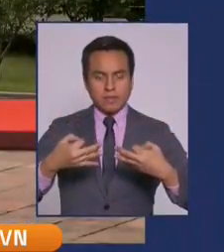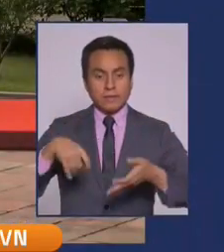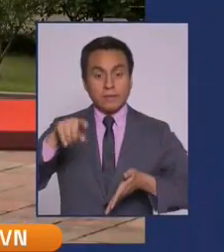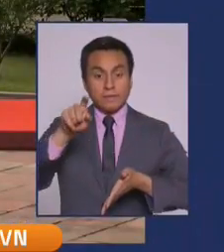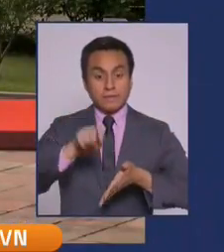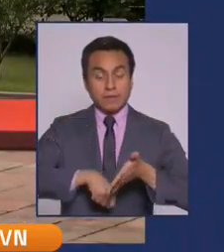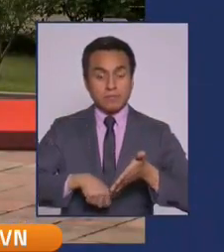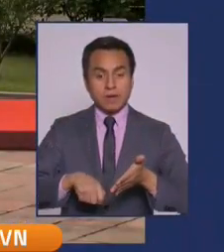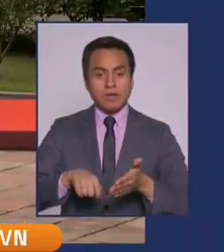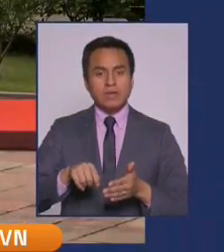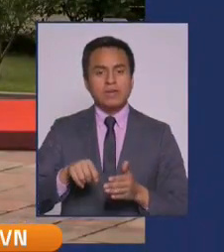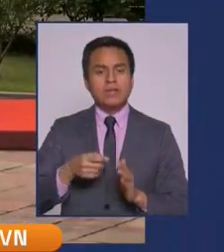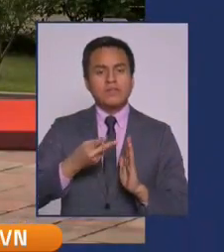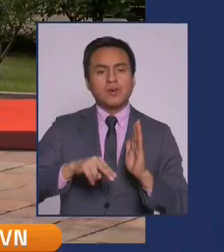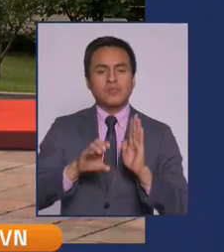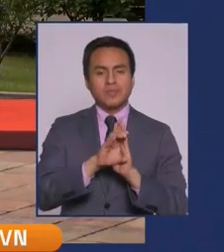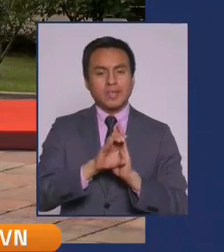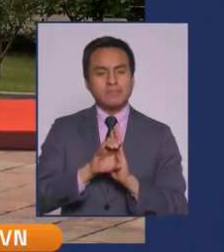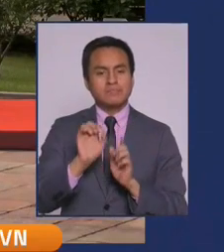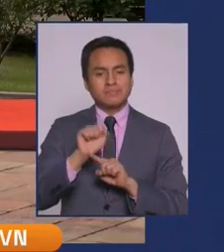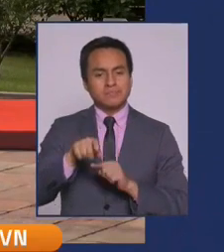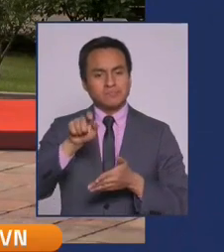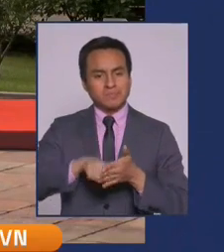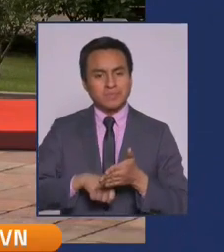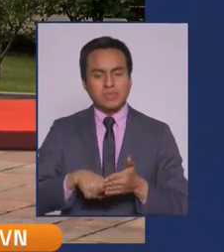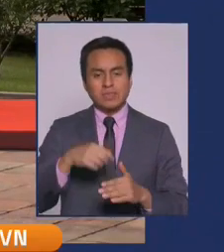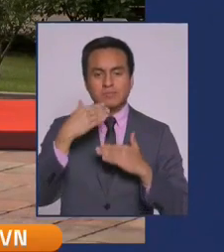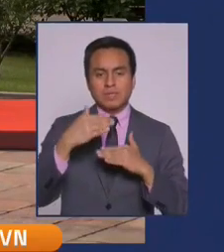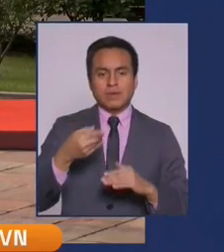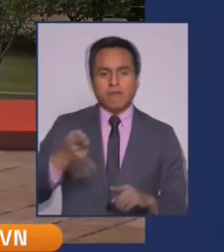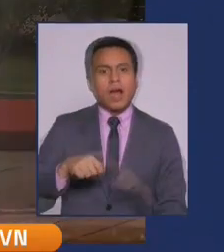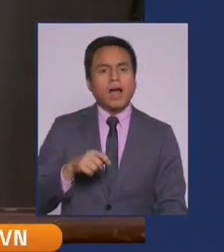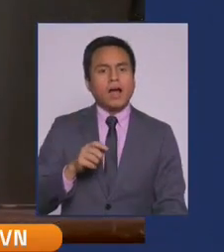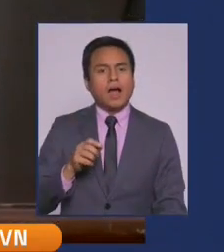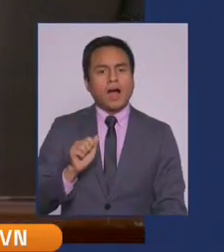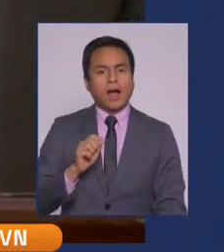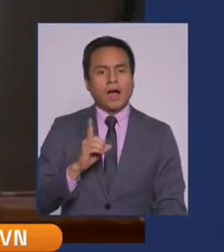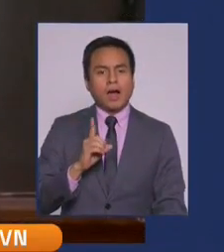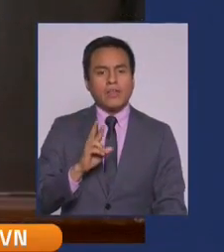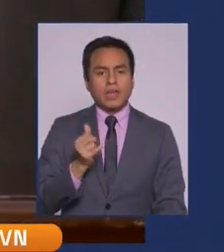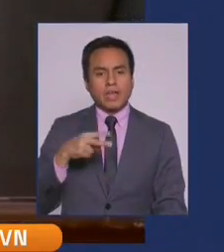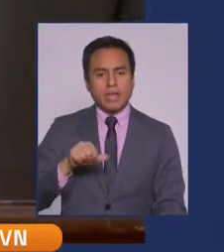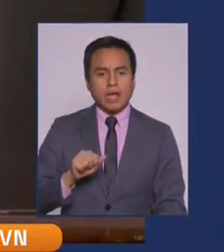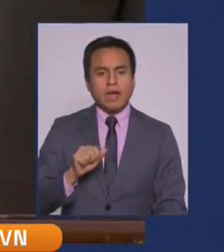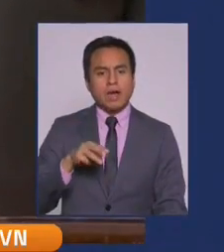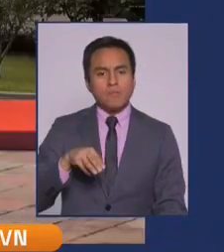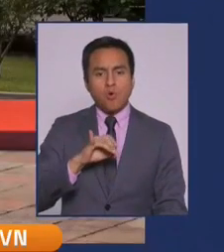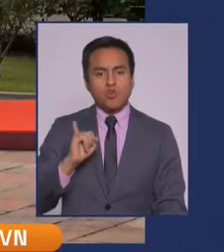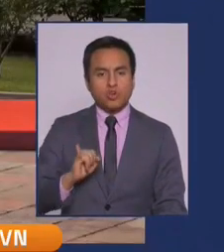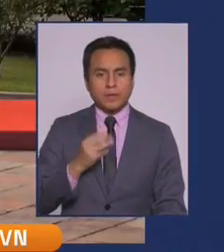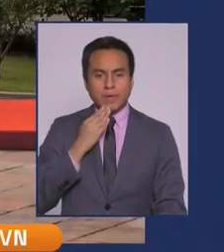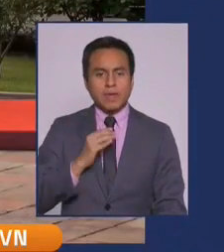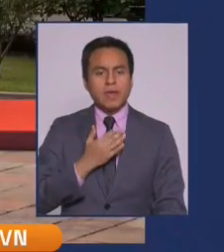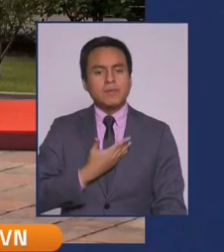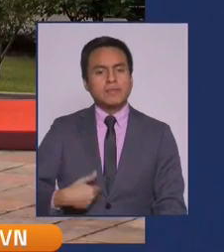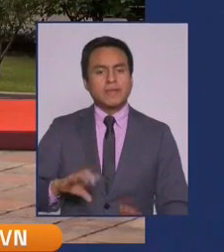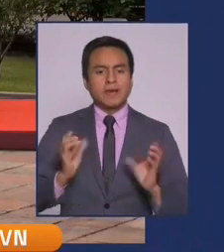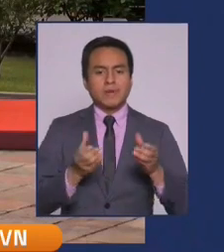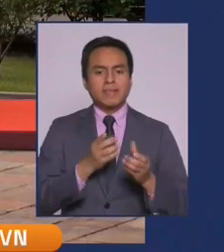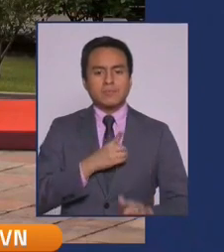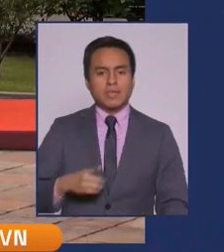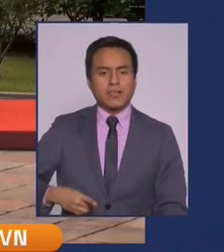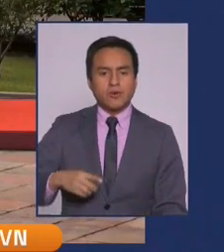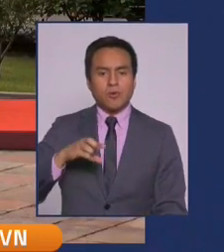Ahora terminar mi periodo como corresponde, queda un año incluso. Usted que la elección va a ser en abril y el cargo se entrega en